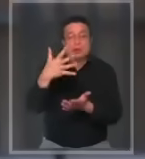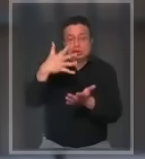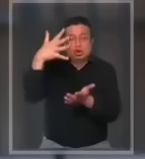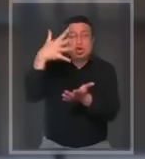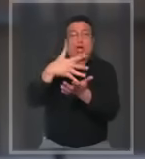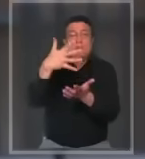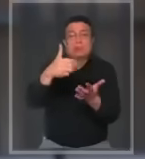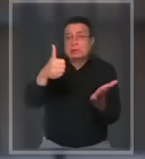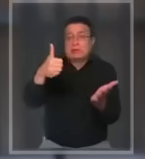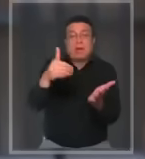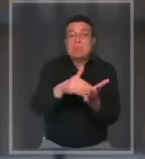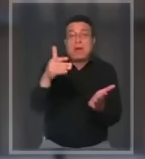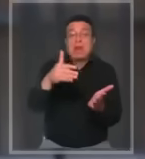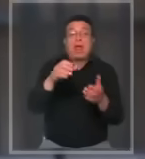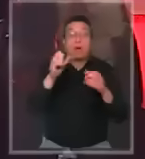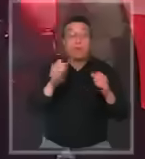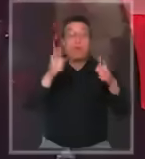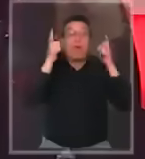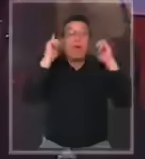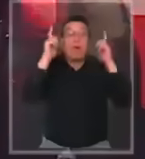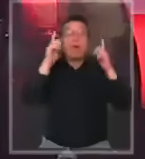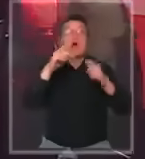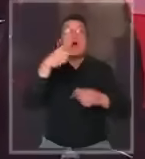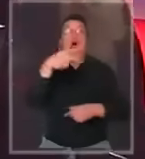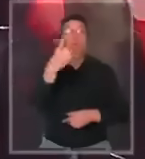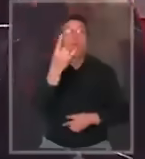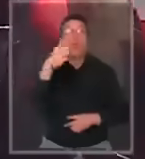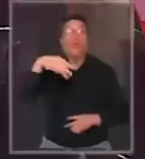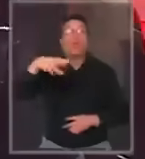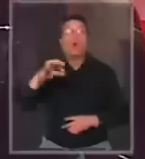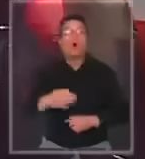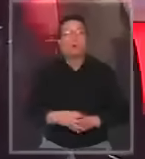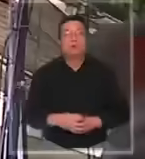5.000 pesos, 6.000 pesos, una alarma de humo. Un incendio